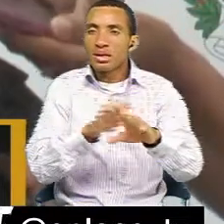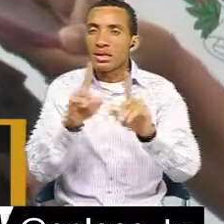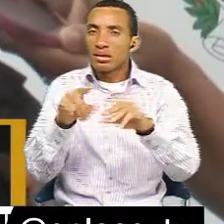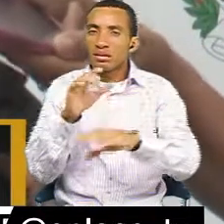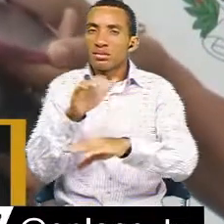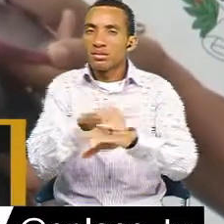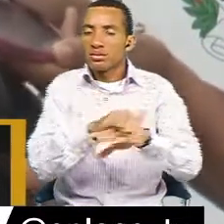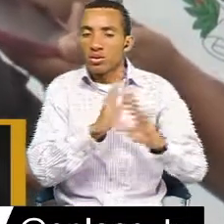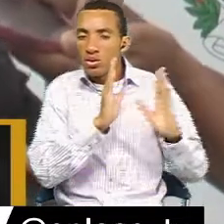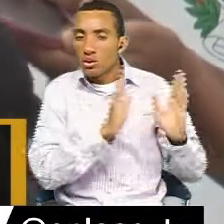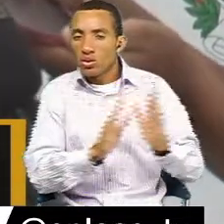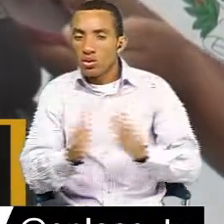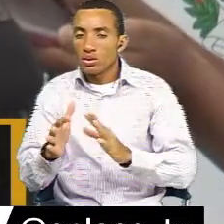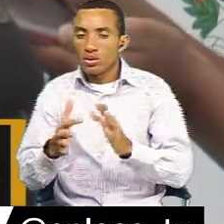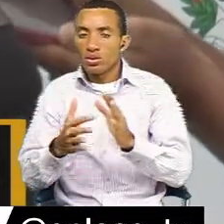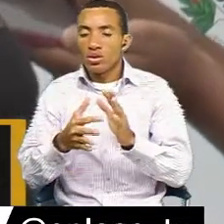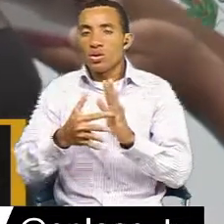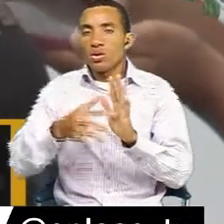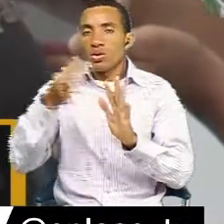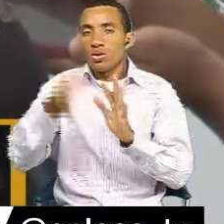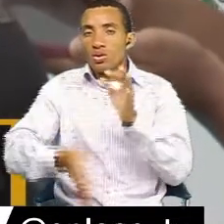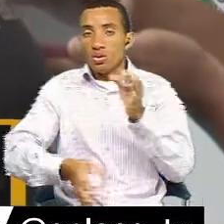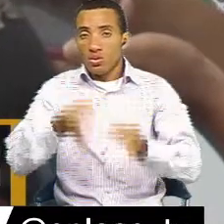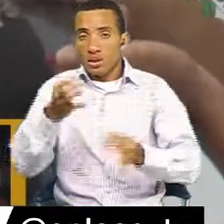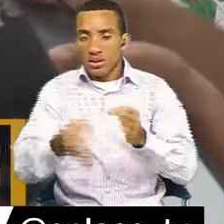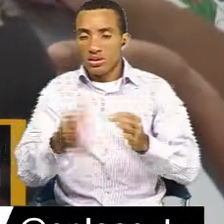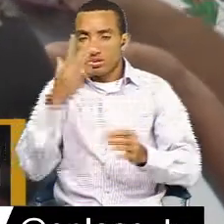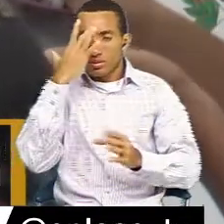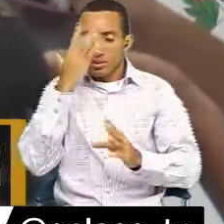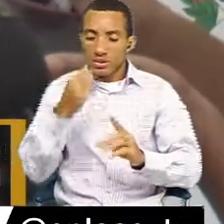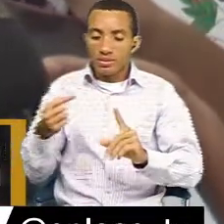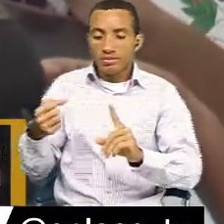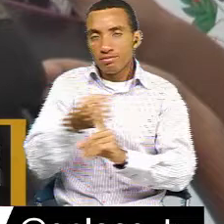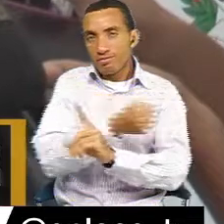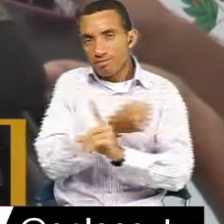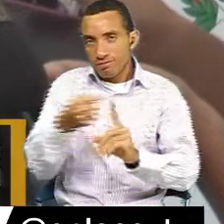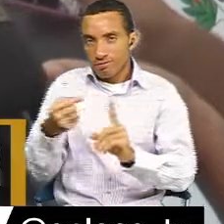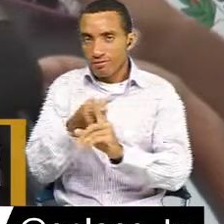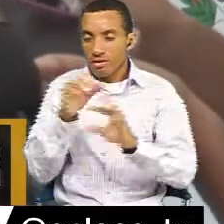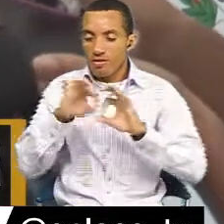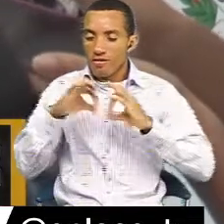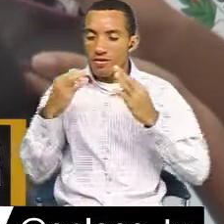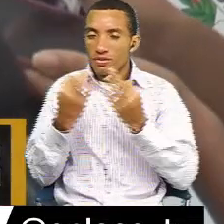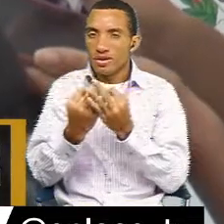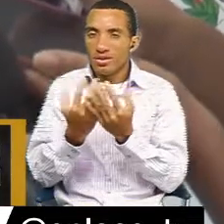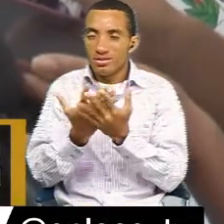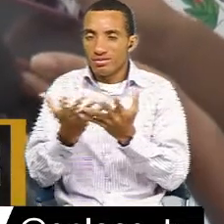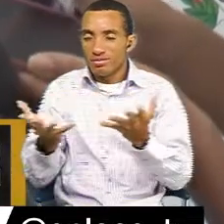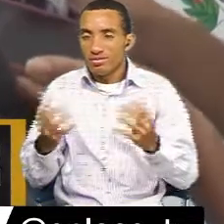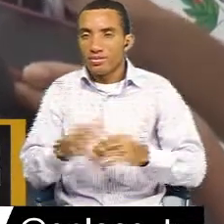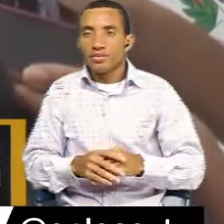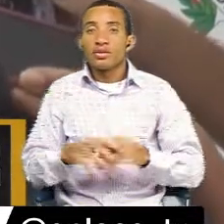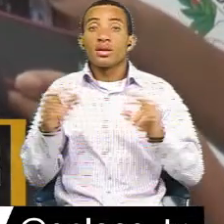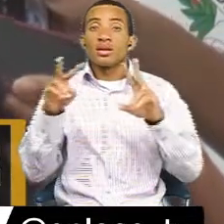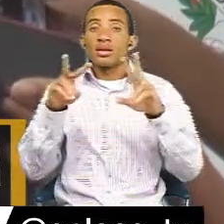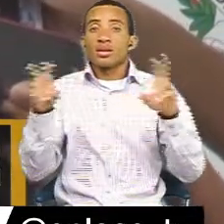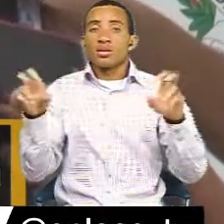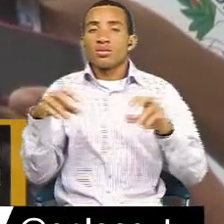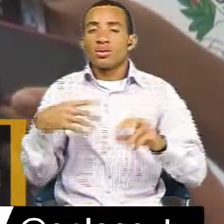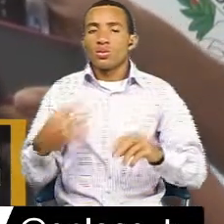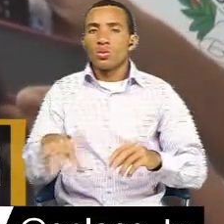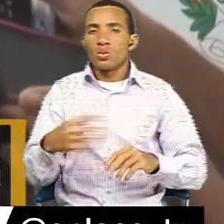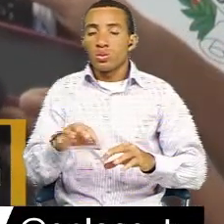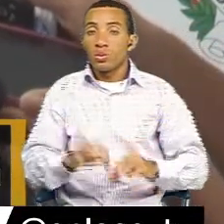son por orden judicial por el delito de violencia intrafamiliar. Aquí es un tema supremamente